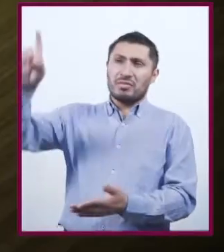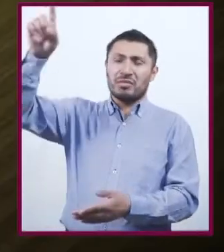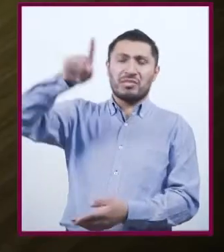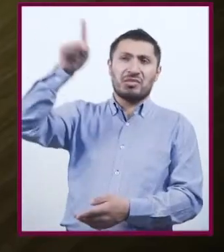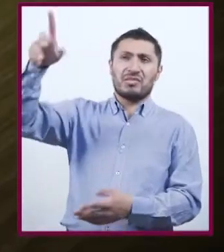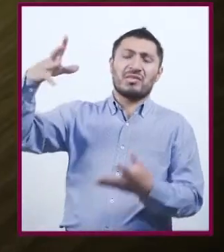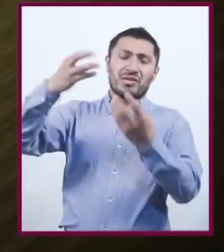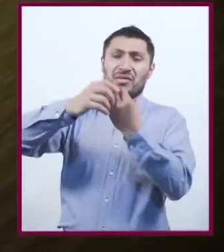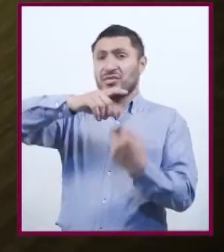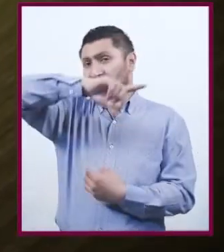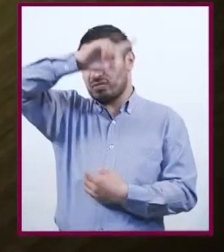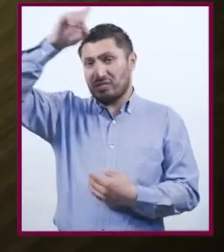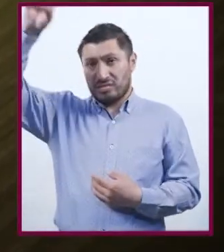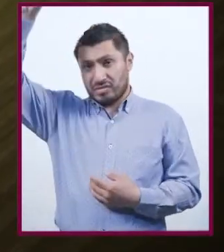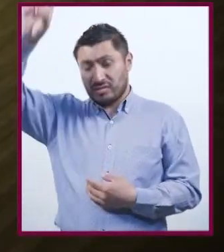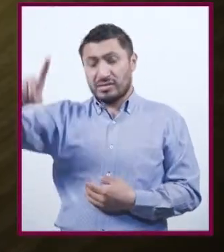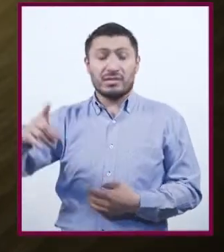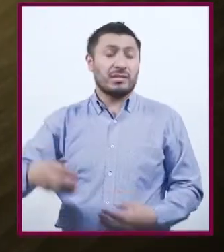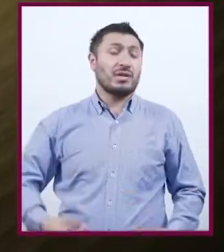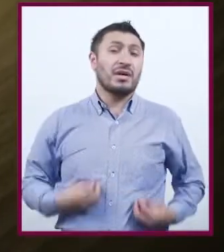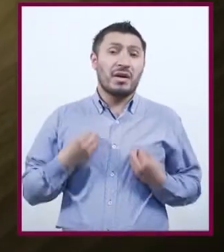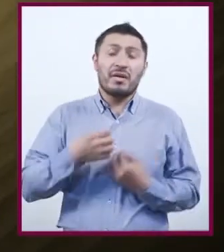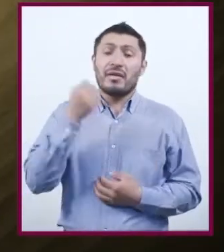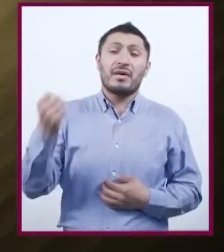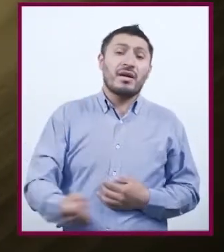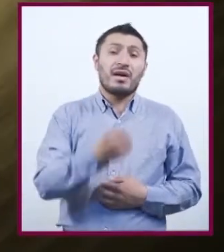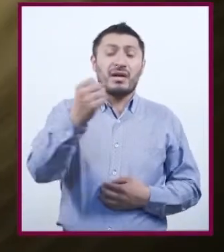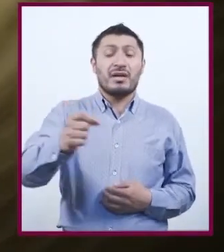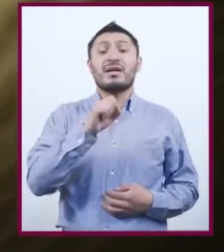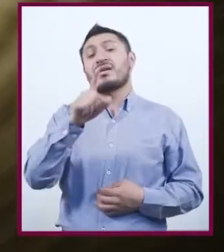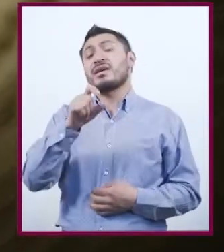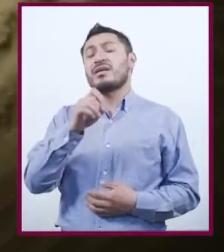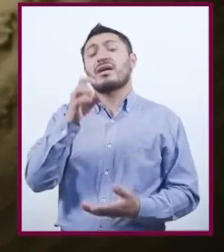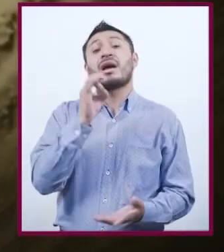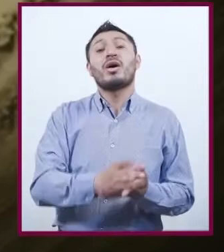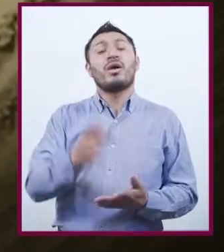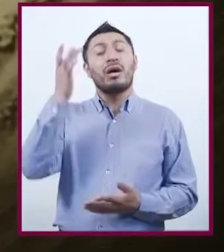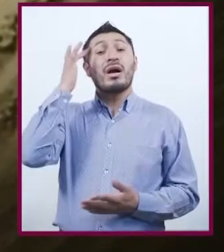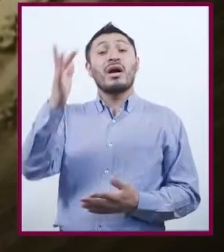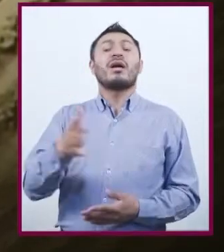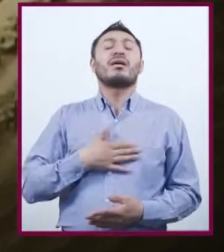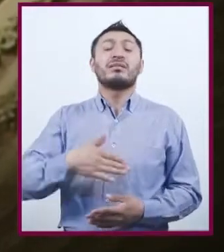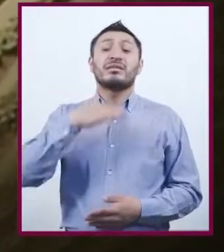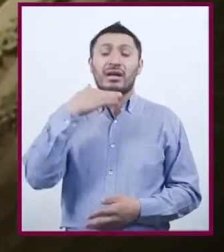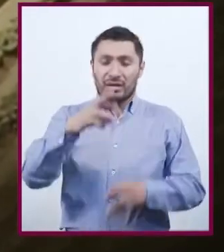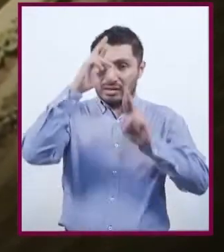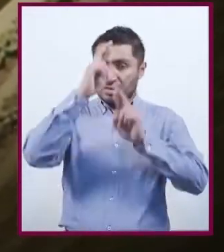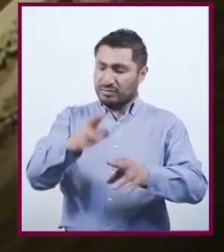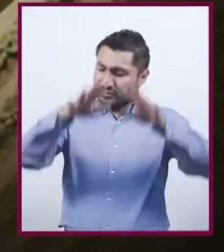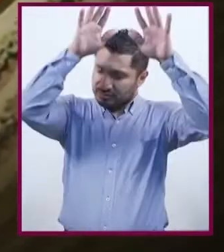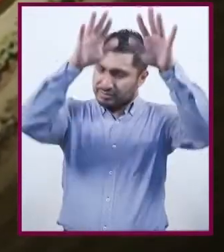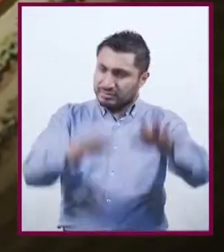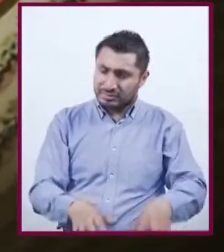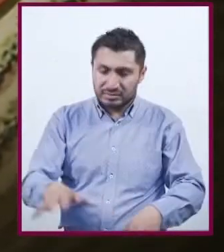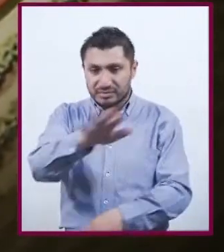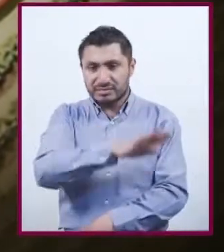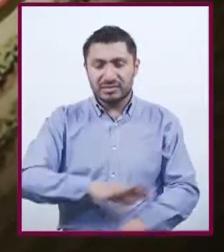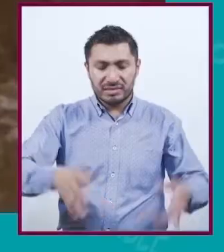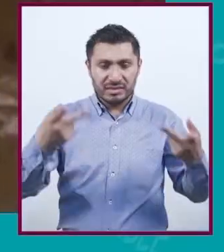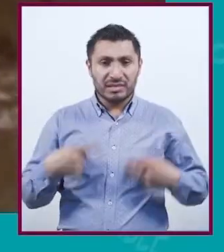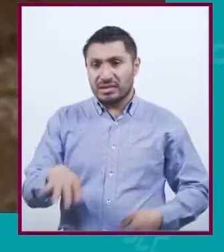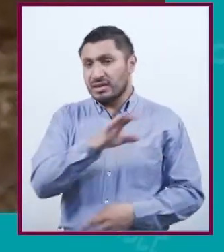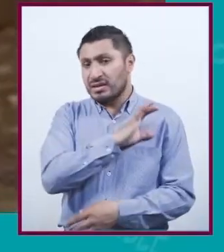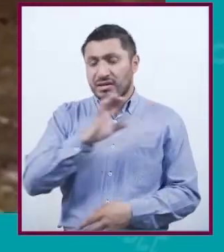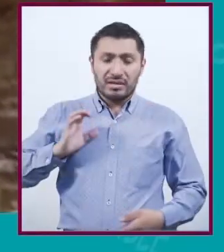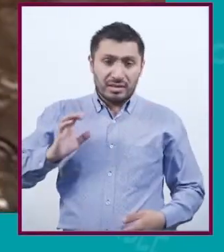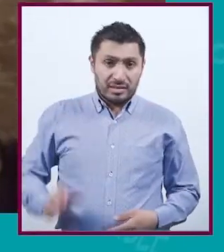llegaban de manera directa al paraíso y tenían acceso a la vida eterna. Además, eran los únicos santos dignos de respeto